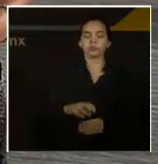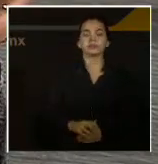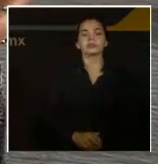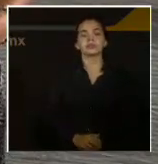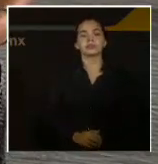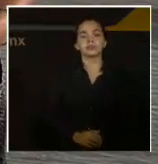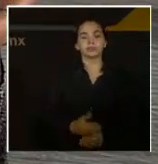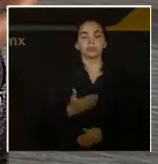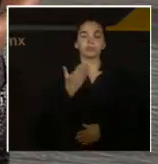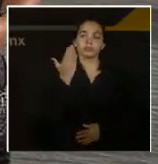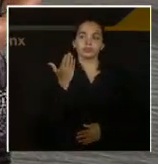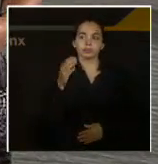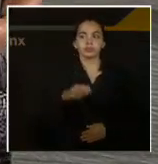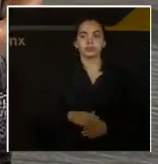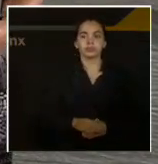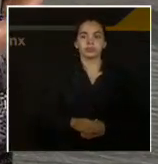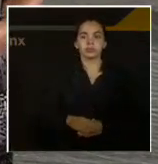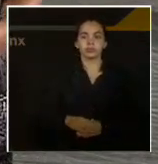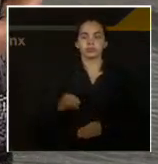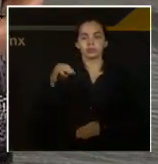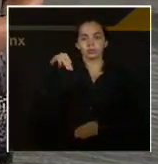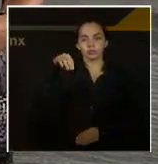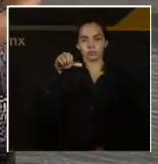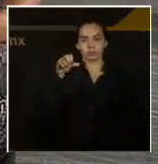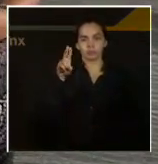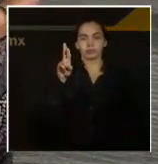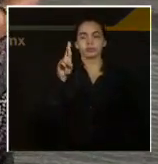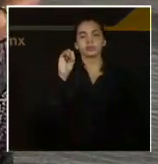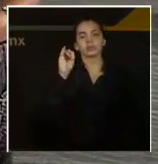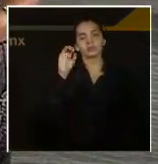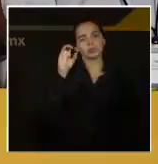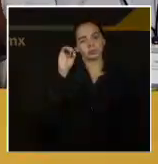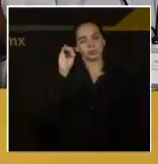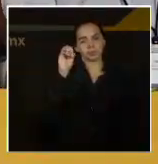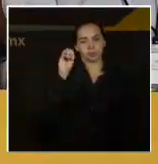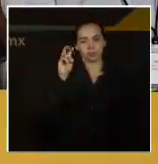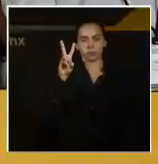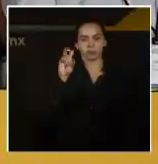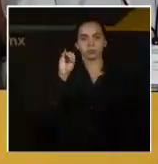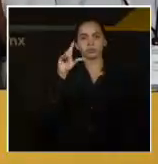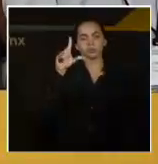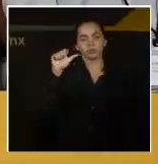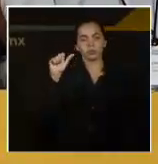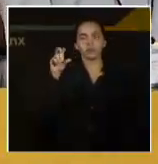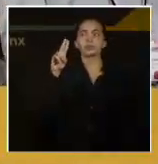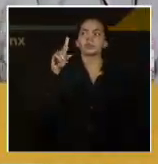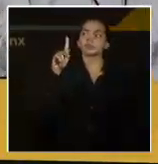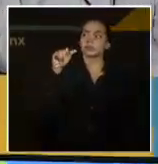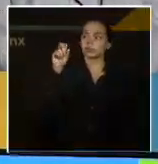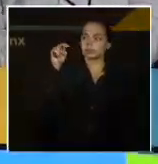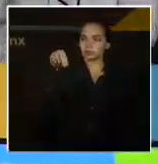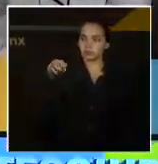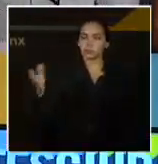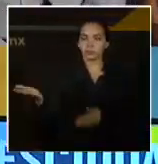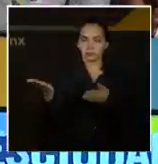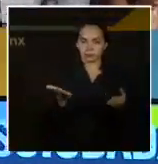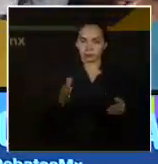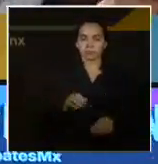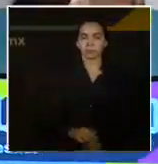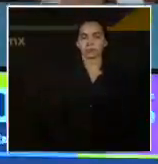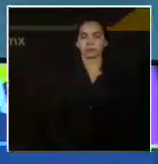Solicitamos, por favor, al candidato Mauricio Vila Dosal, del Partido Acción Nacional, Movimiento